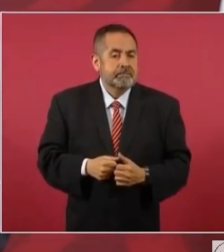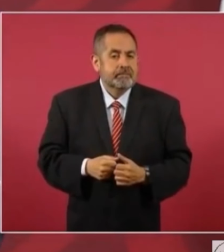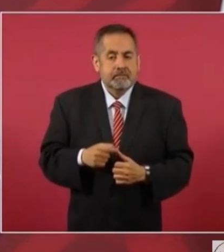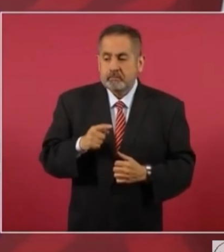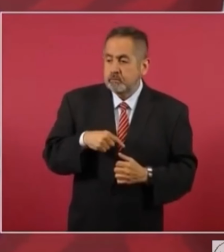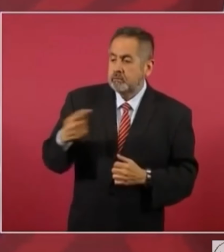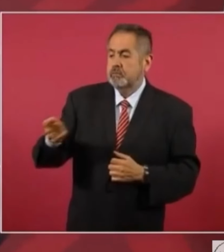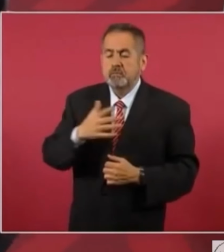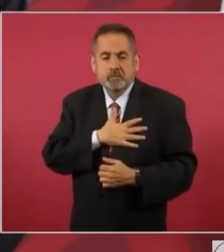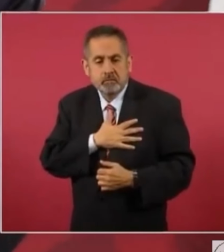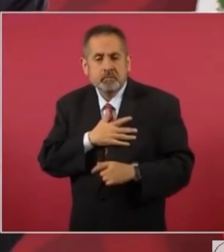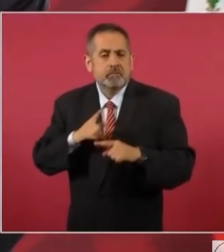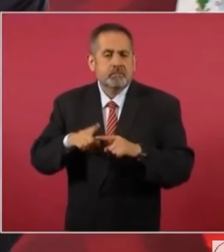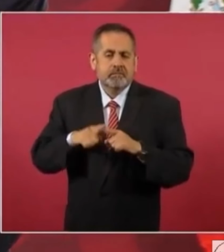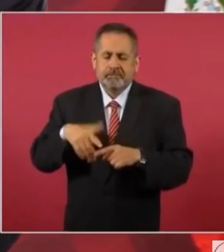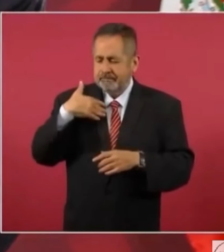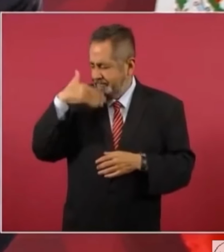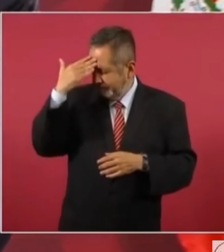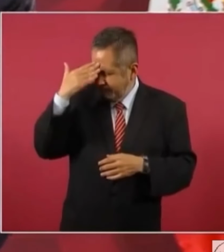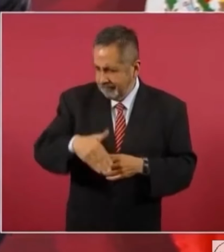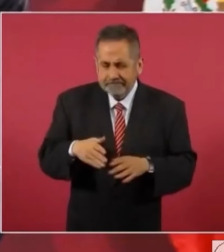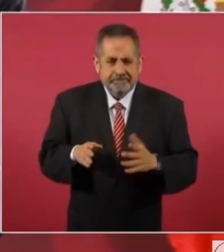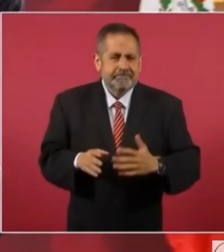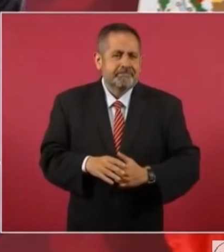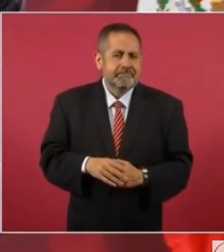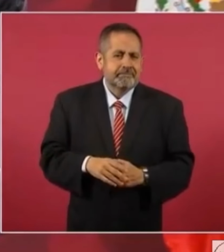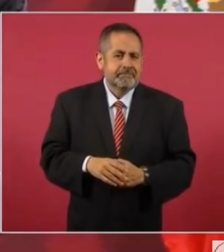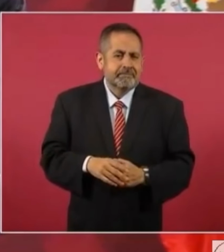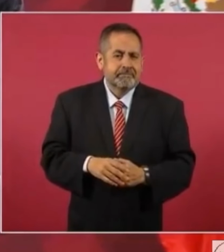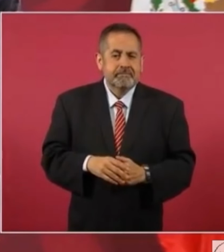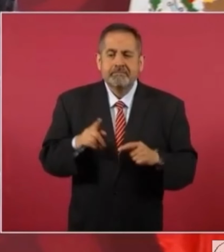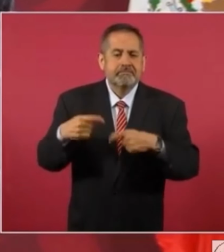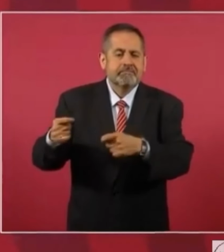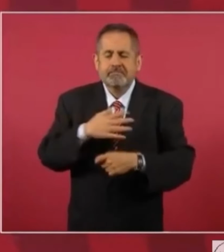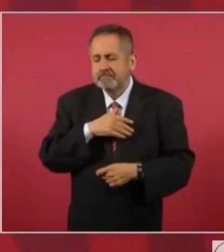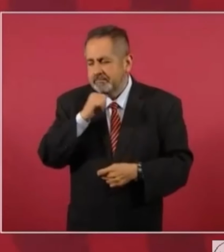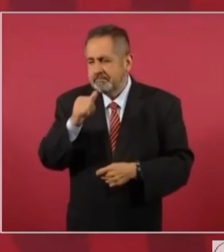amor por ellos y quién no,